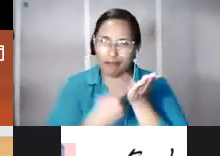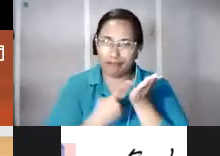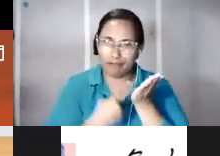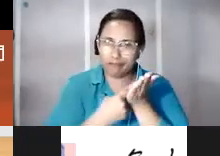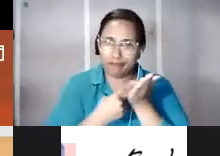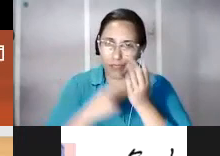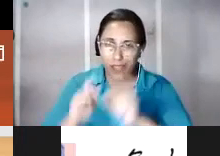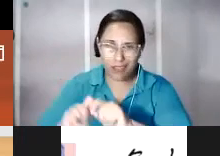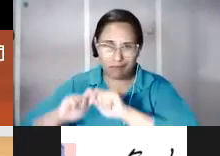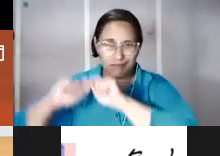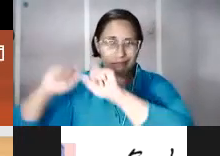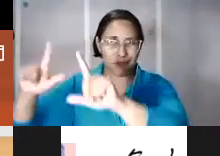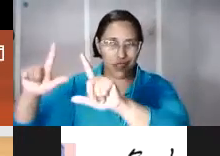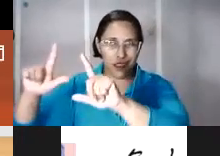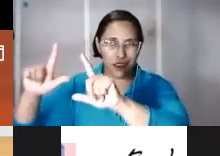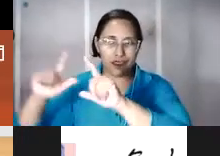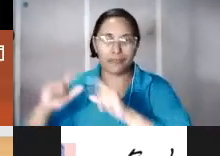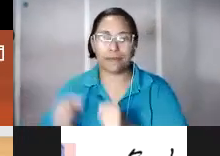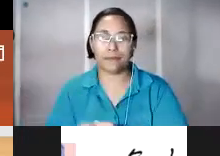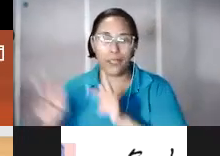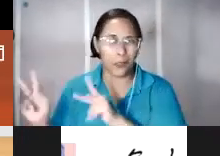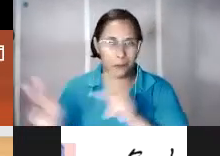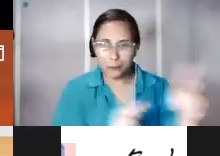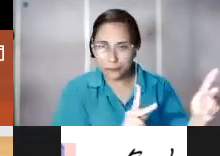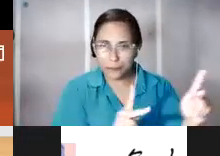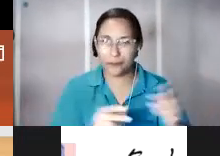presentar muy esquemáticamente esta noche.